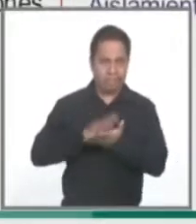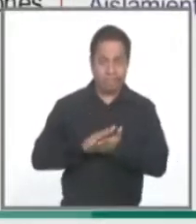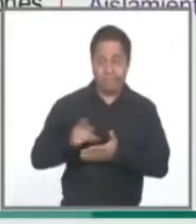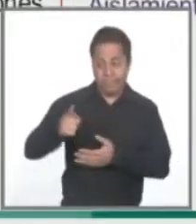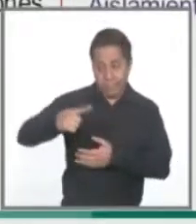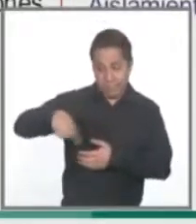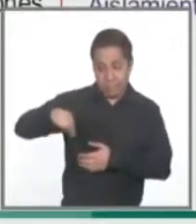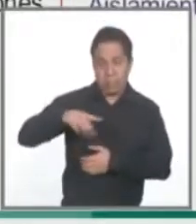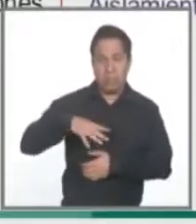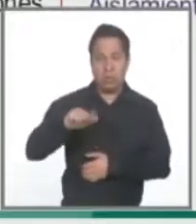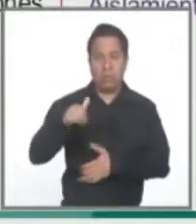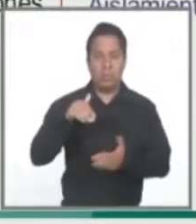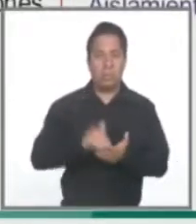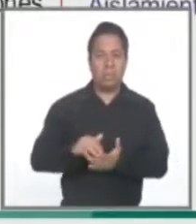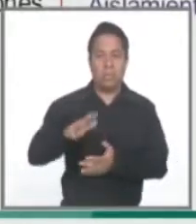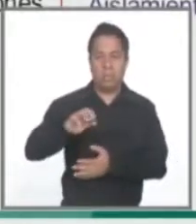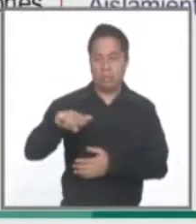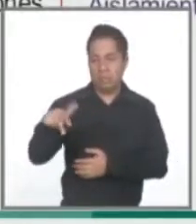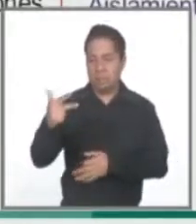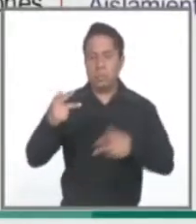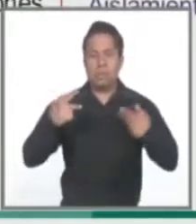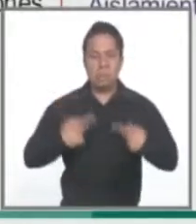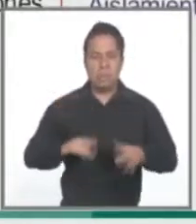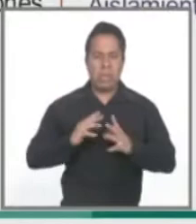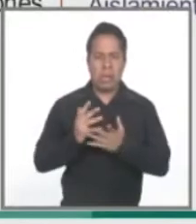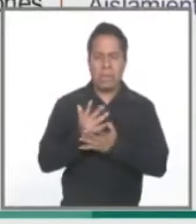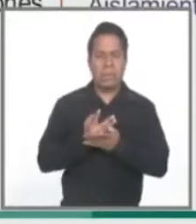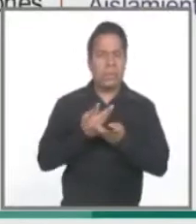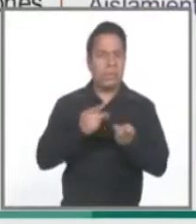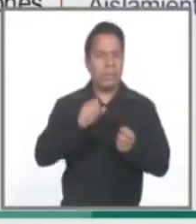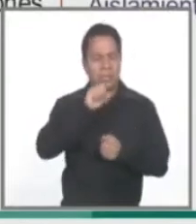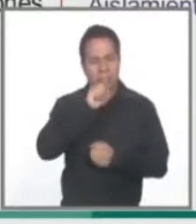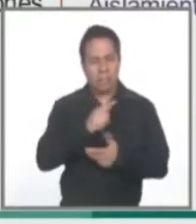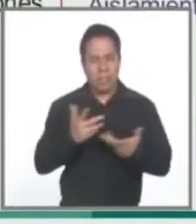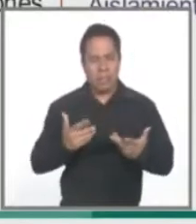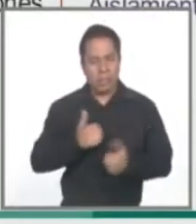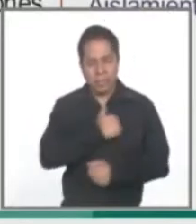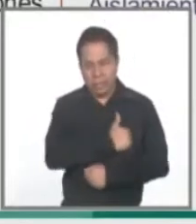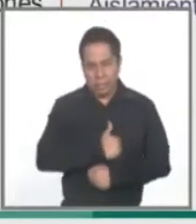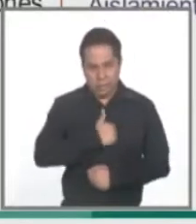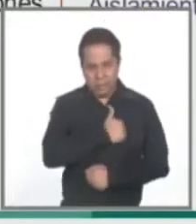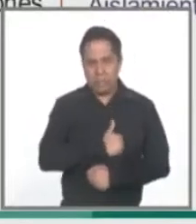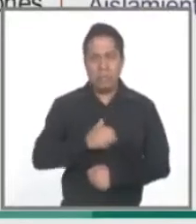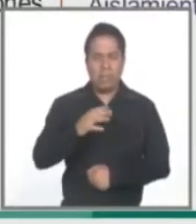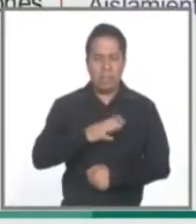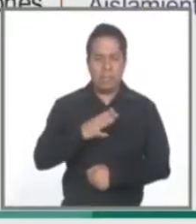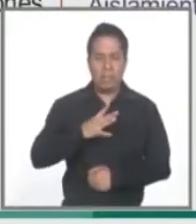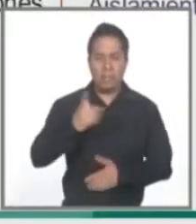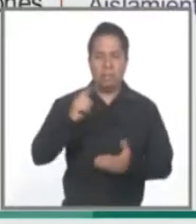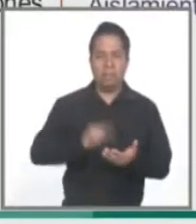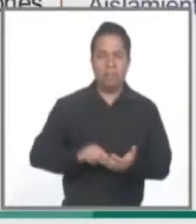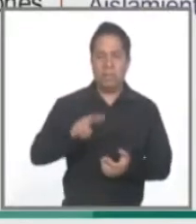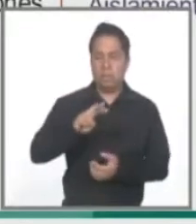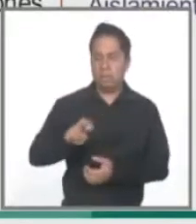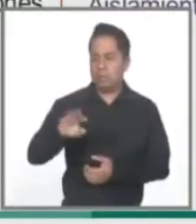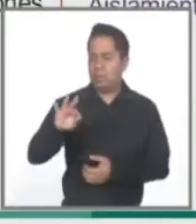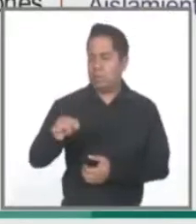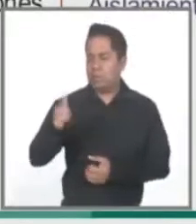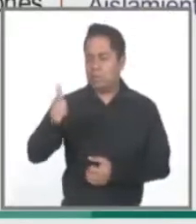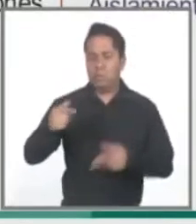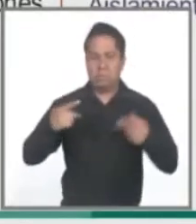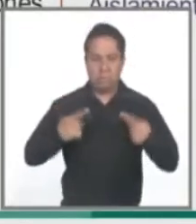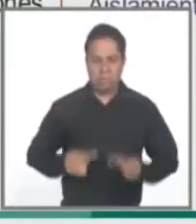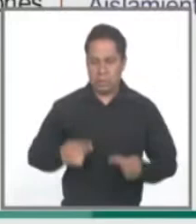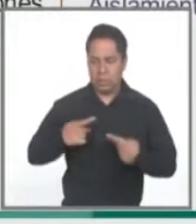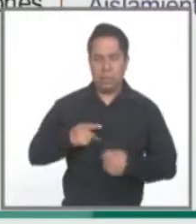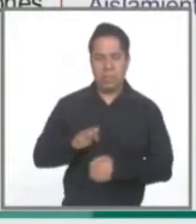negativos hay 720 sospechosos en espera de resultados por laboratorio 11 mil 513 se ha recuperado y hoy se tienen lamentablemente